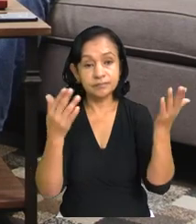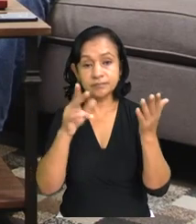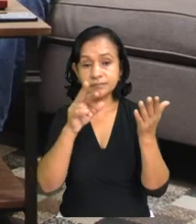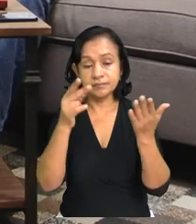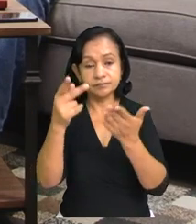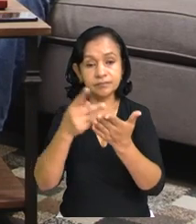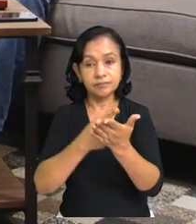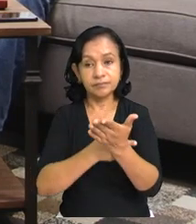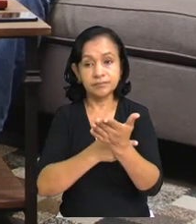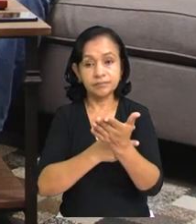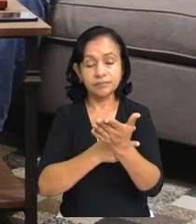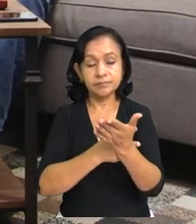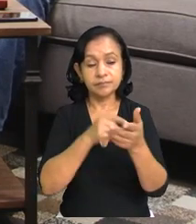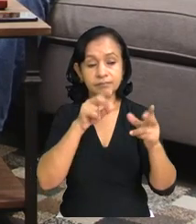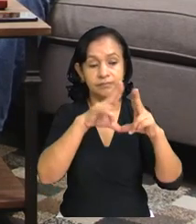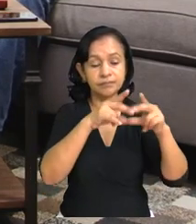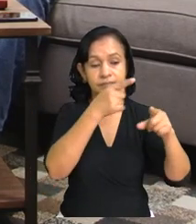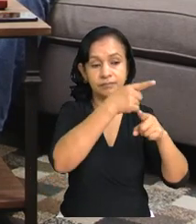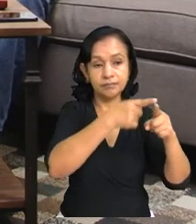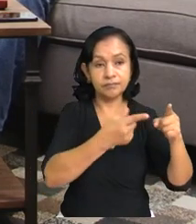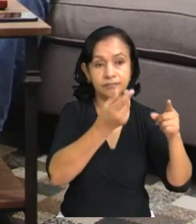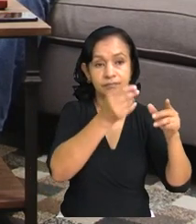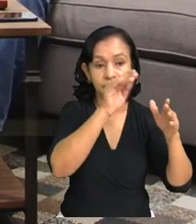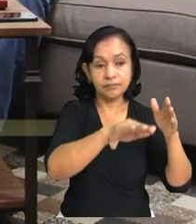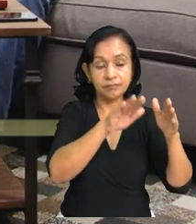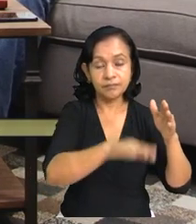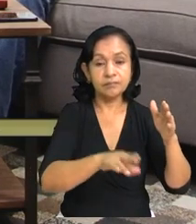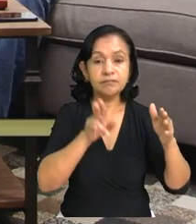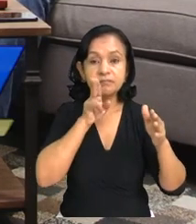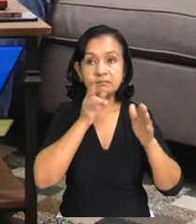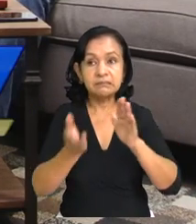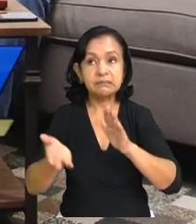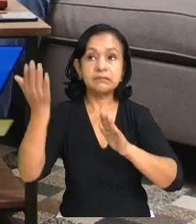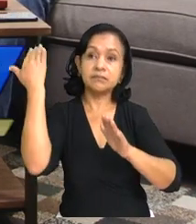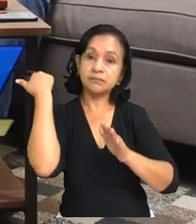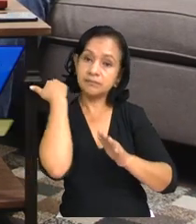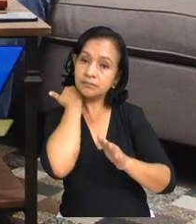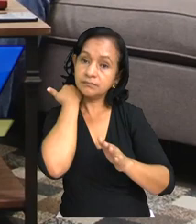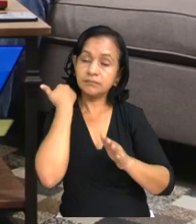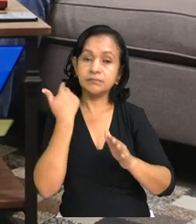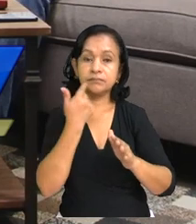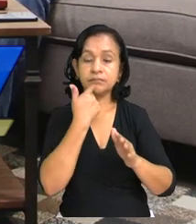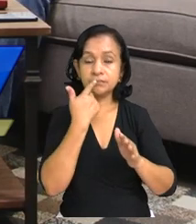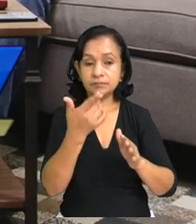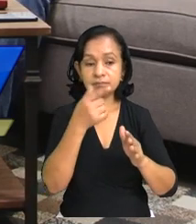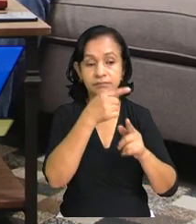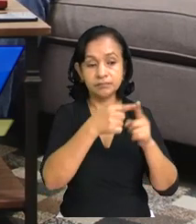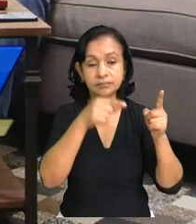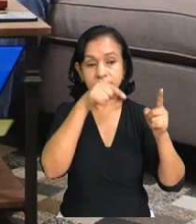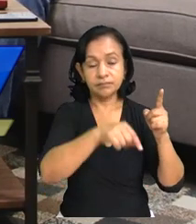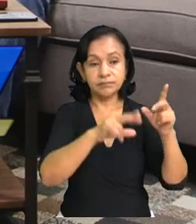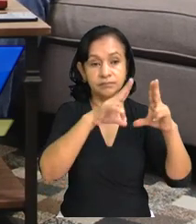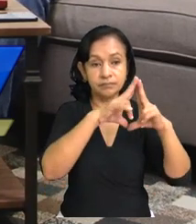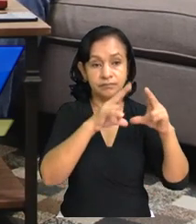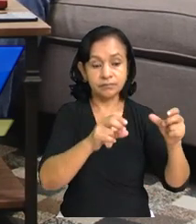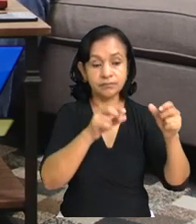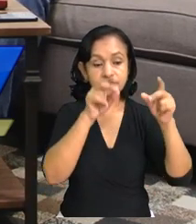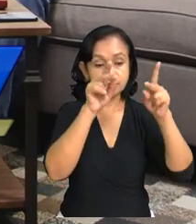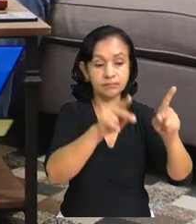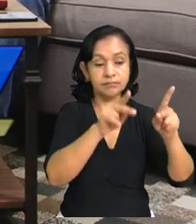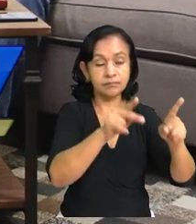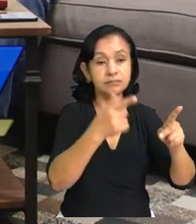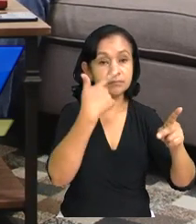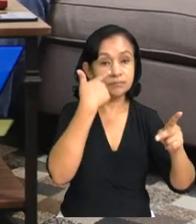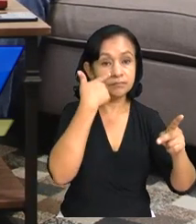en Nicaragua cuesta la mitad. Ok. ¿Por qué cuesta la mitad? Porque fuiste con la gente que